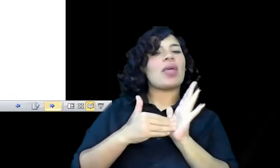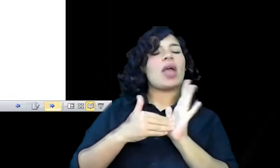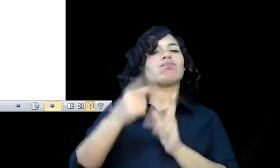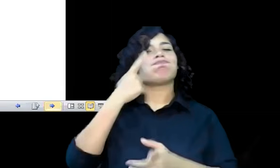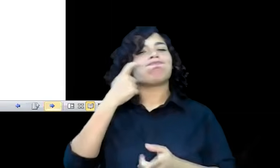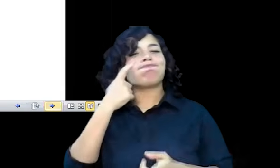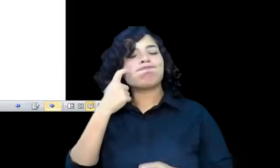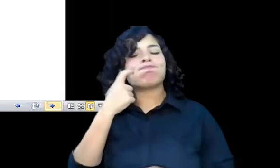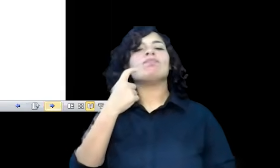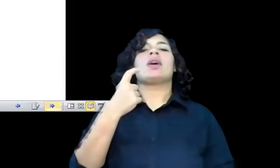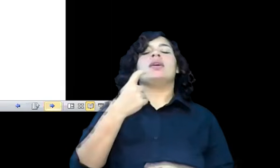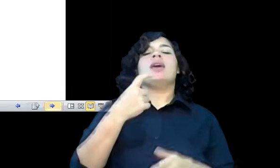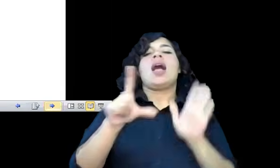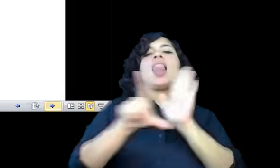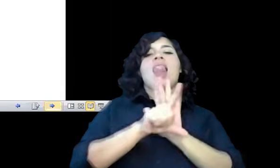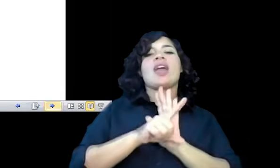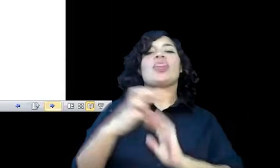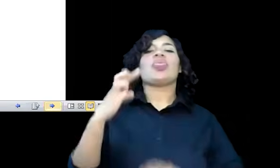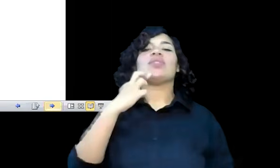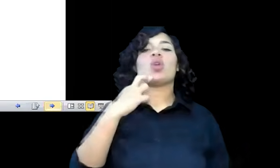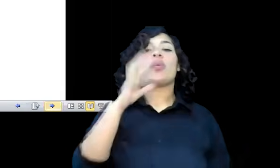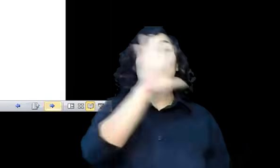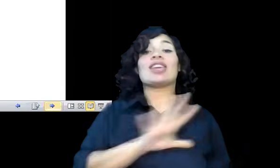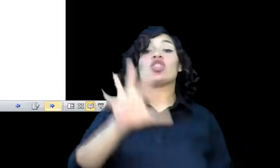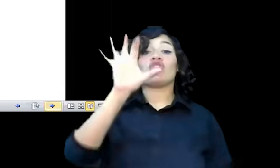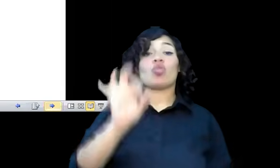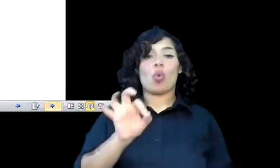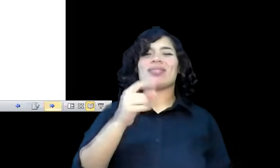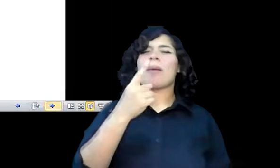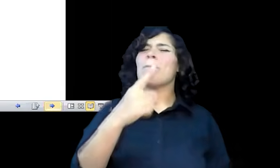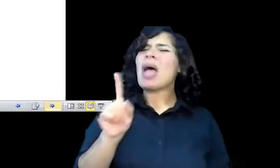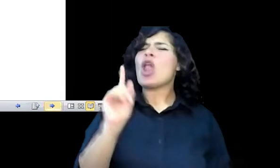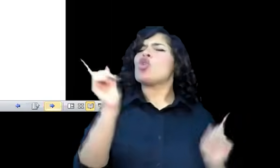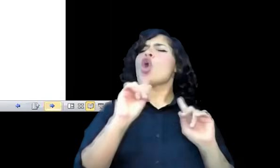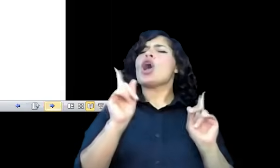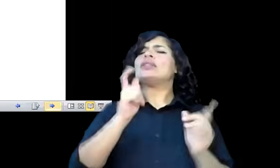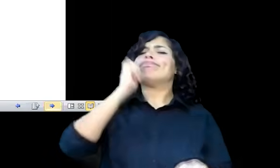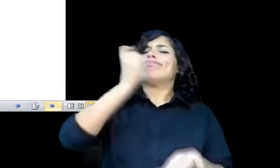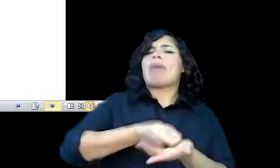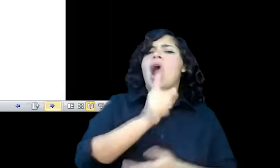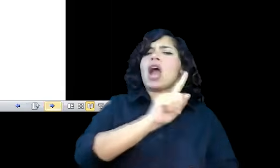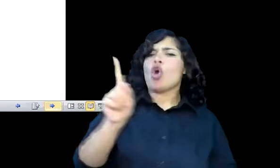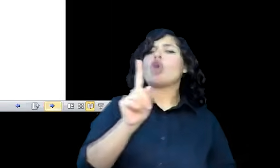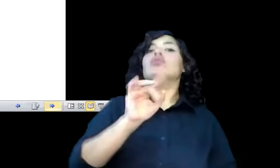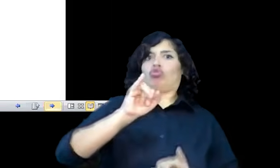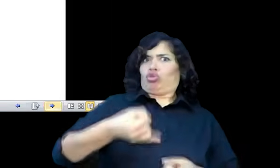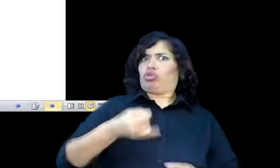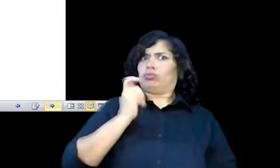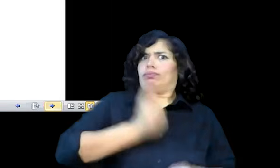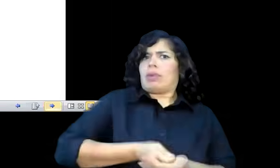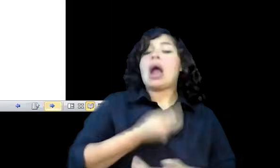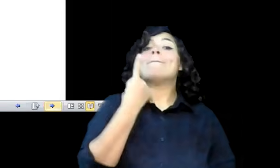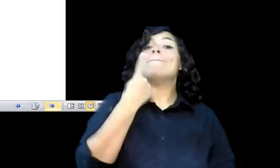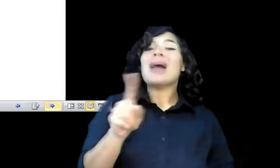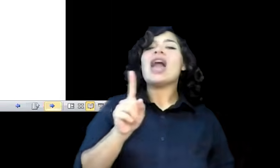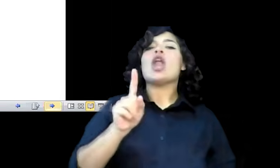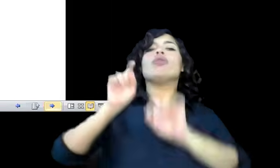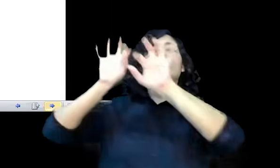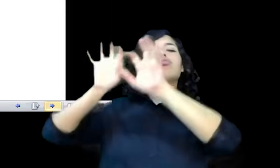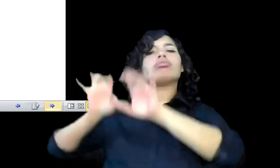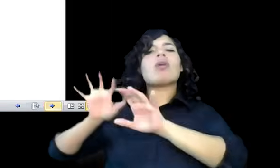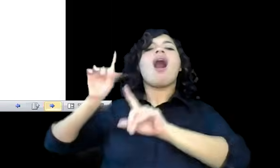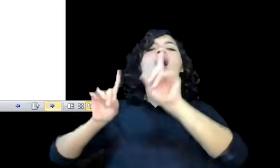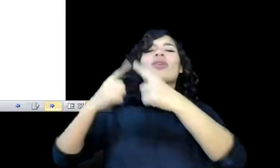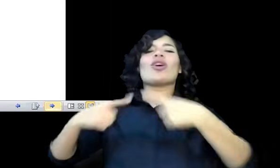Ley 19.550. Esto no es que estén exentos, ¿sí? Sino que van a ser no computables, porque recuerden que van a tener un ingreso